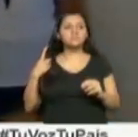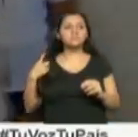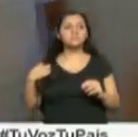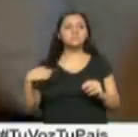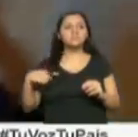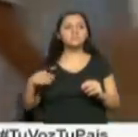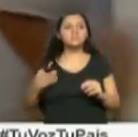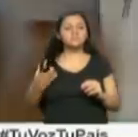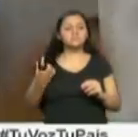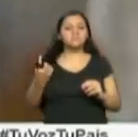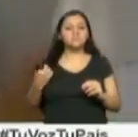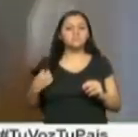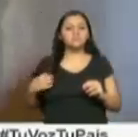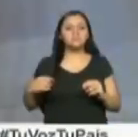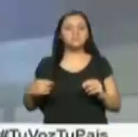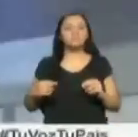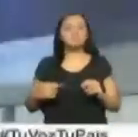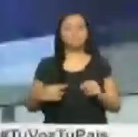Ciudadano.